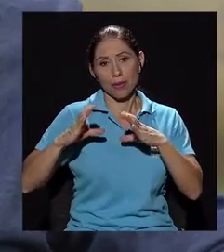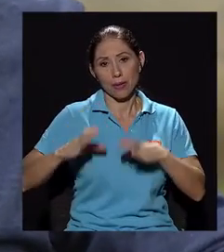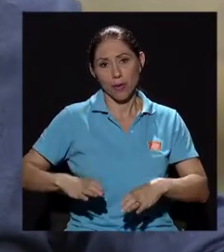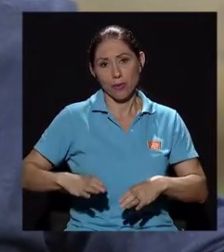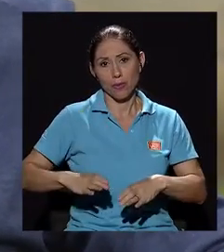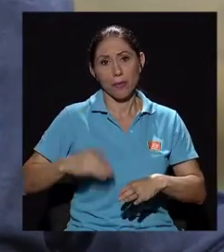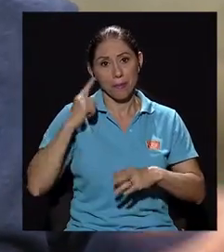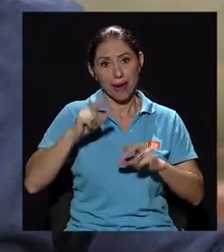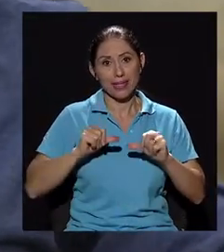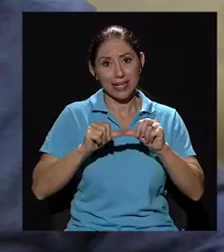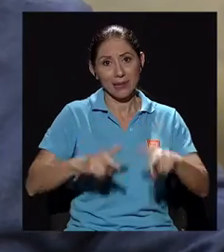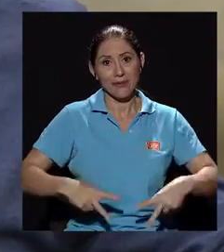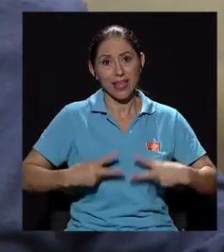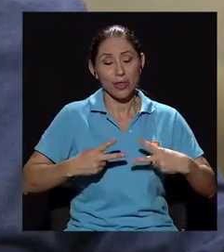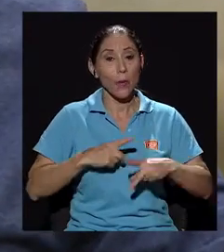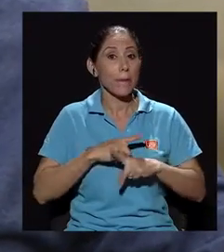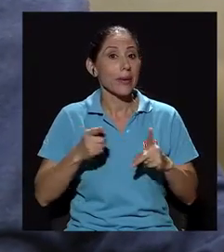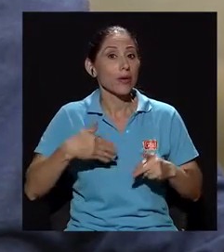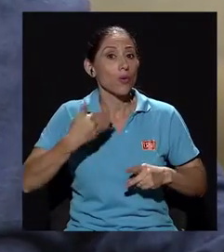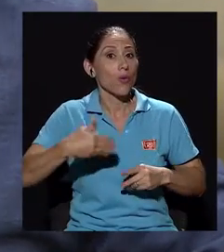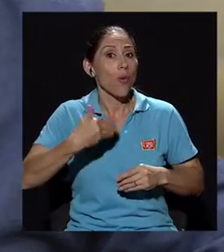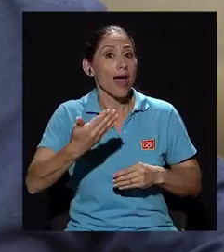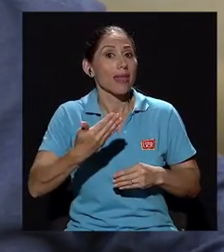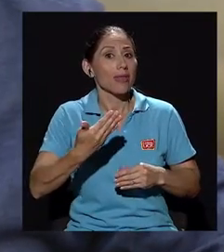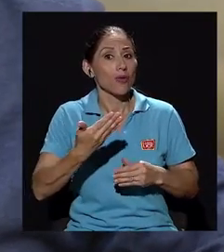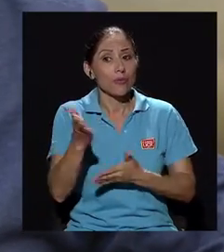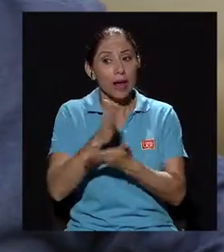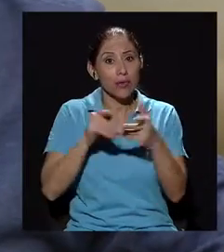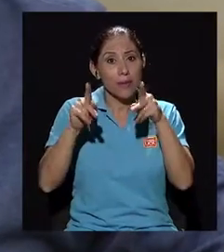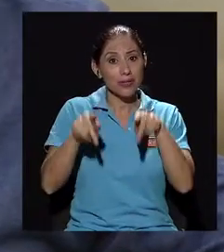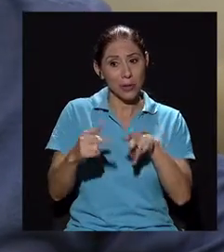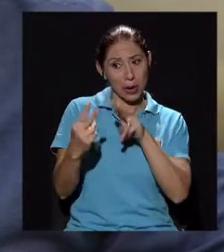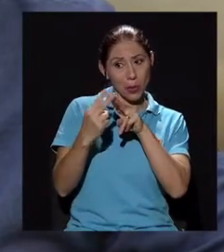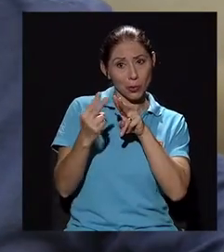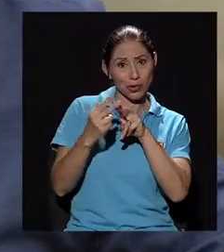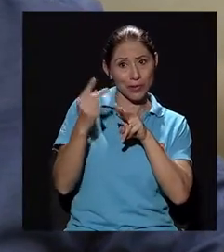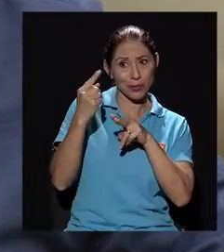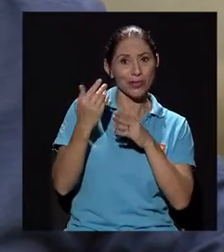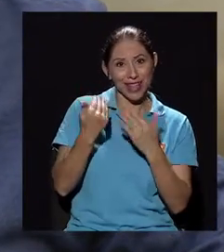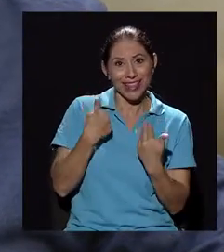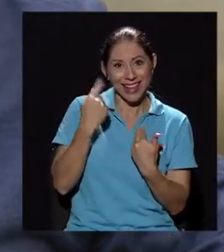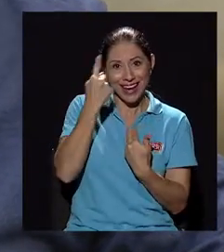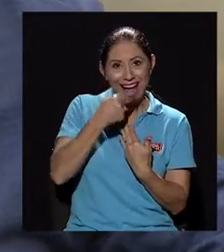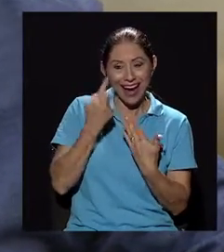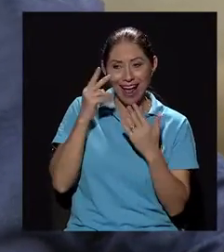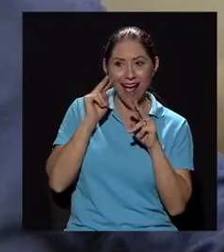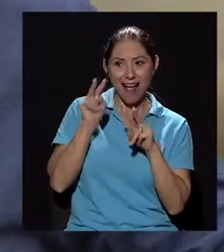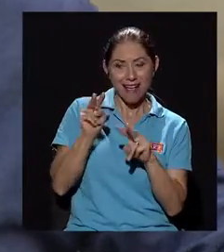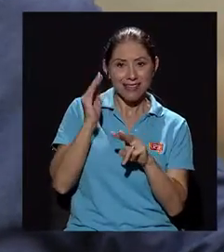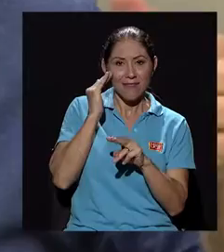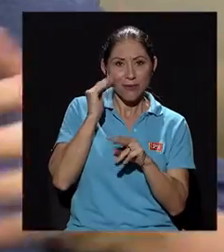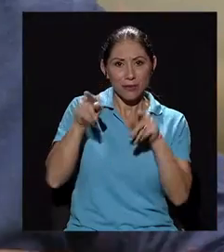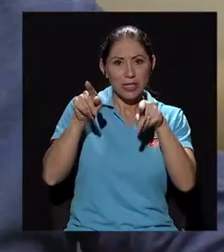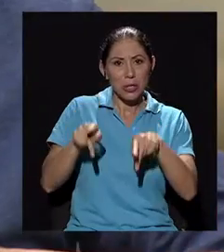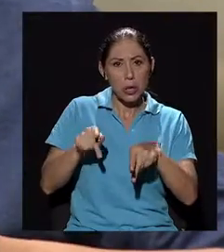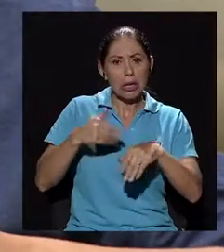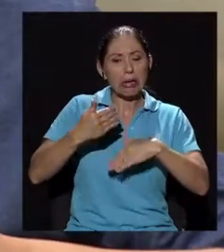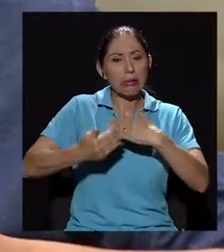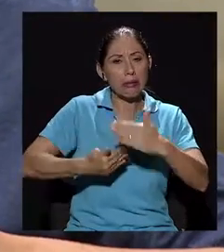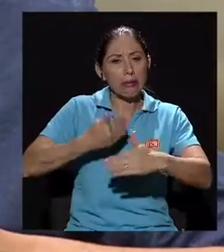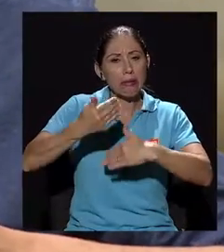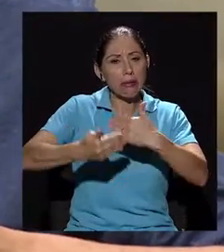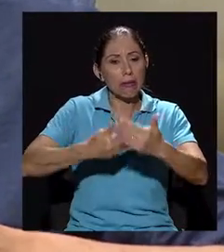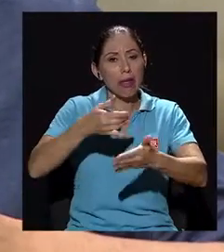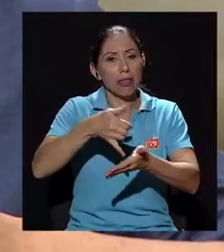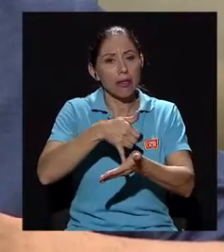tiene cara, cuando es alguien conocido, alguien que sabemos que se va debilitando con el tiempo y que quizás, aunque un